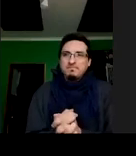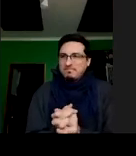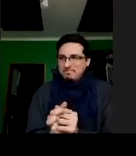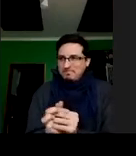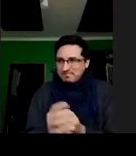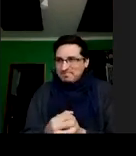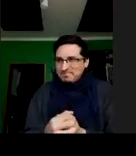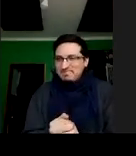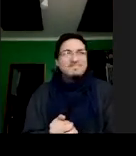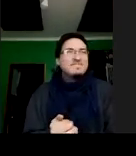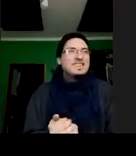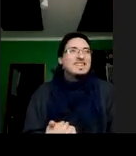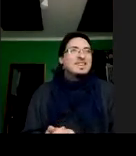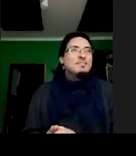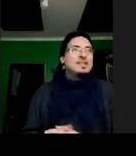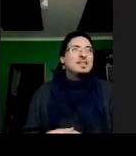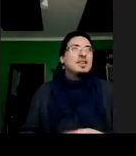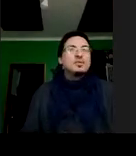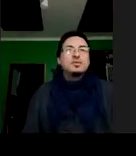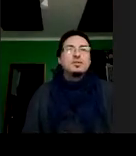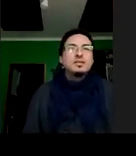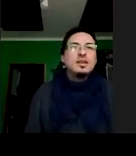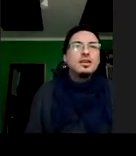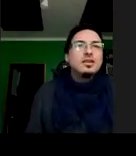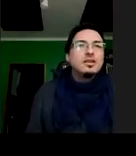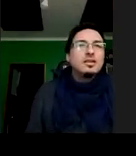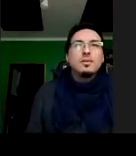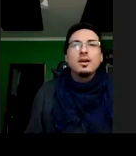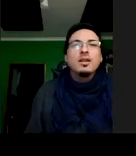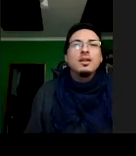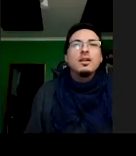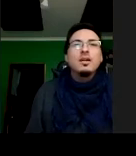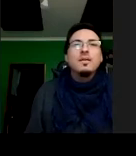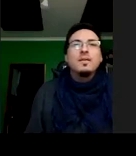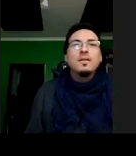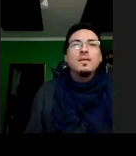Bien, chiquillos, aquí vamos a dejar de